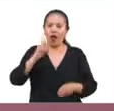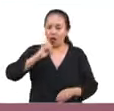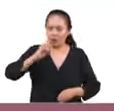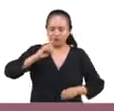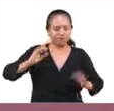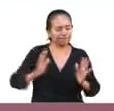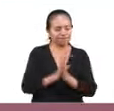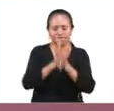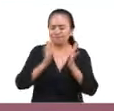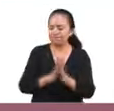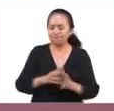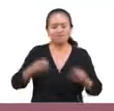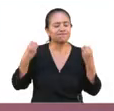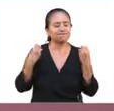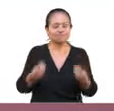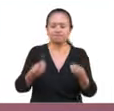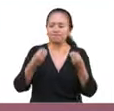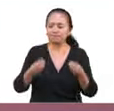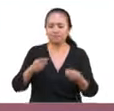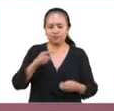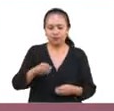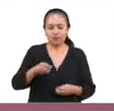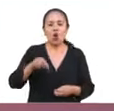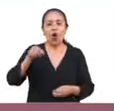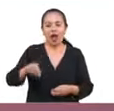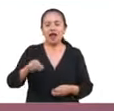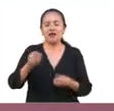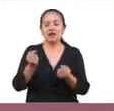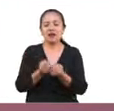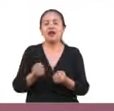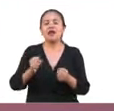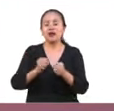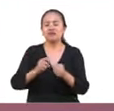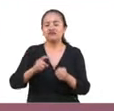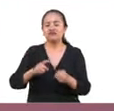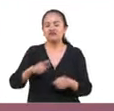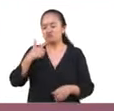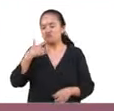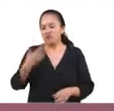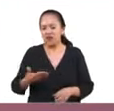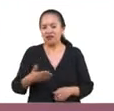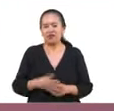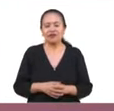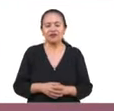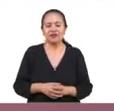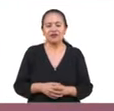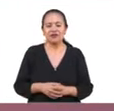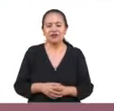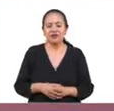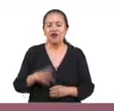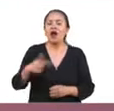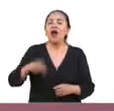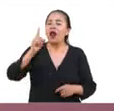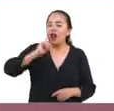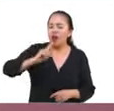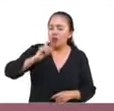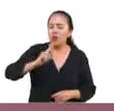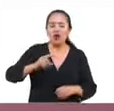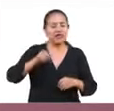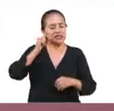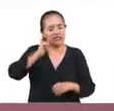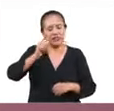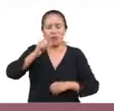mujer tiene un efecto multiplicador en la sociedad como un todo. Amplía la inclusión de la mujer como